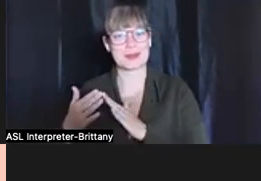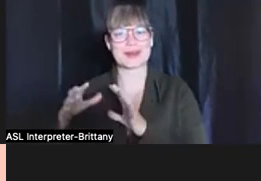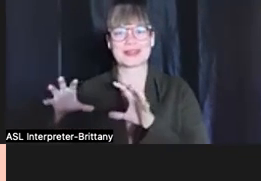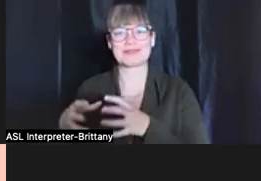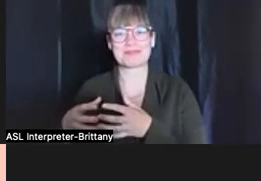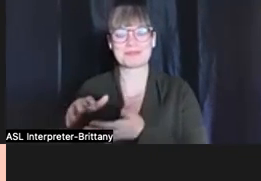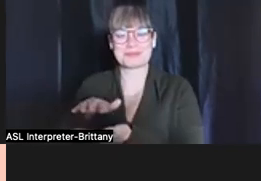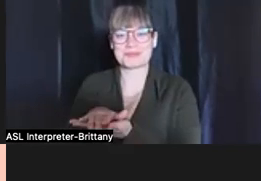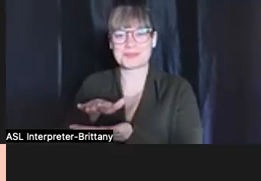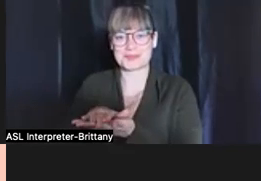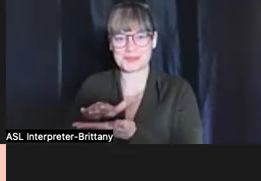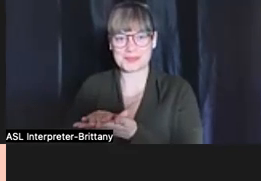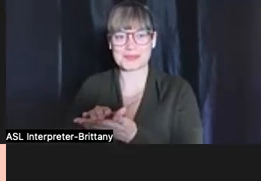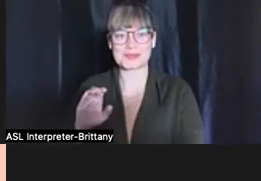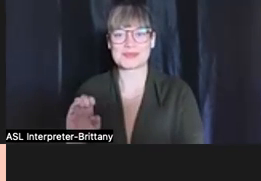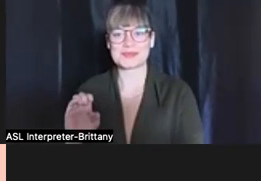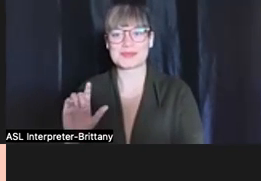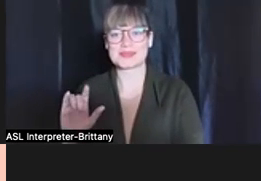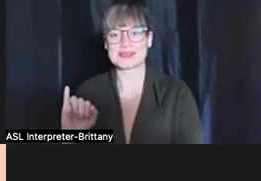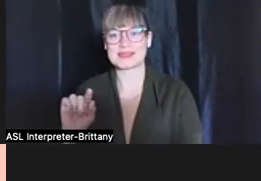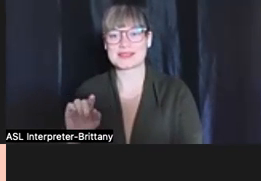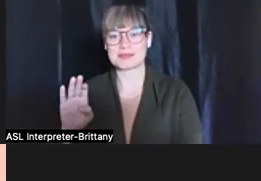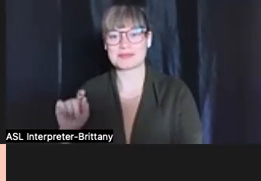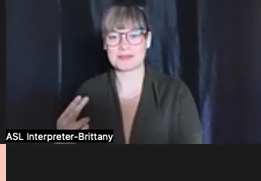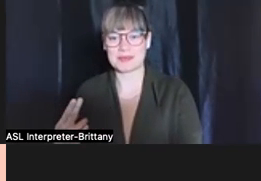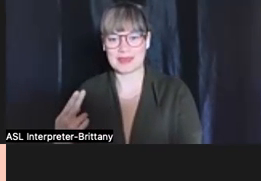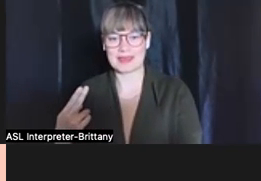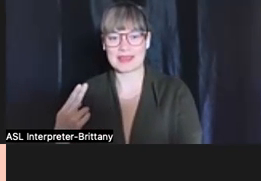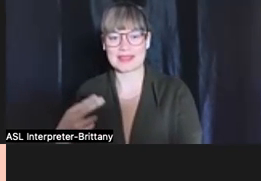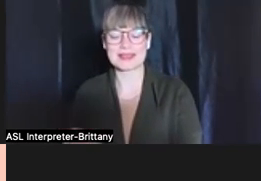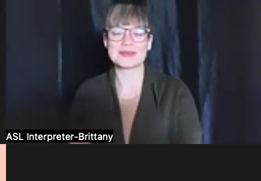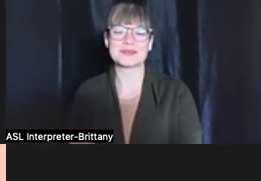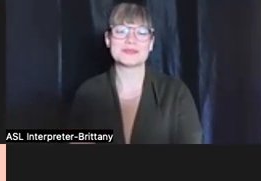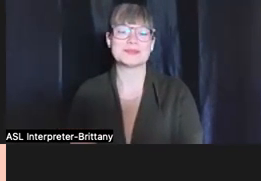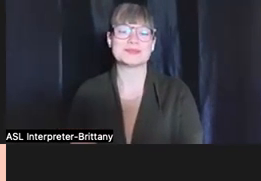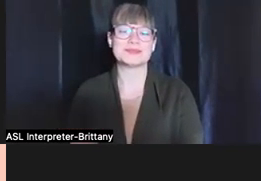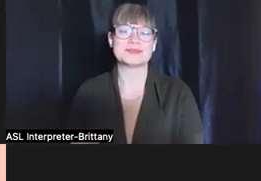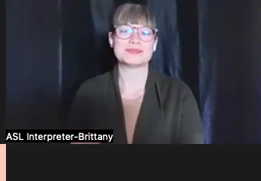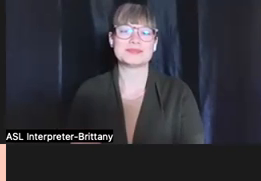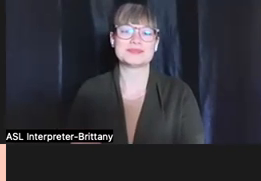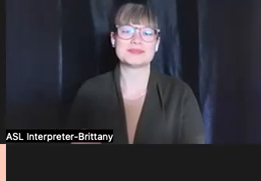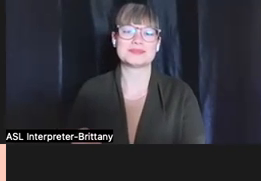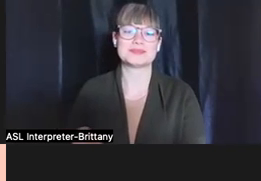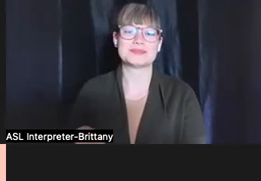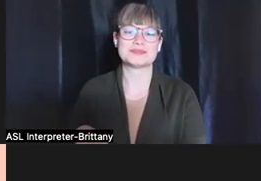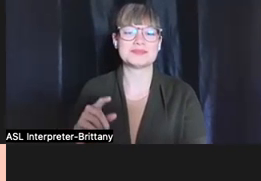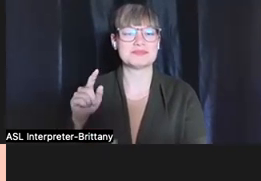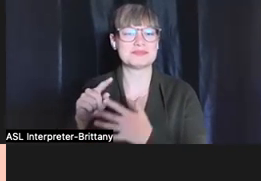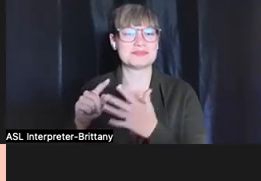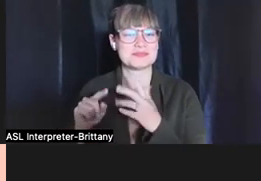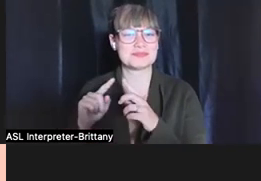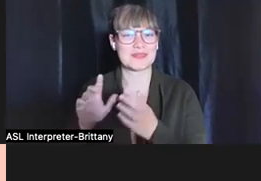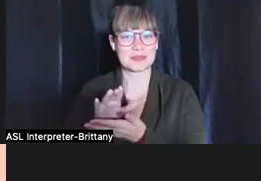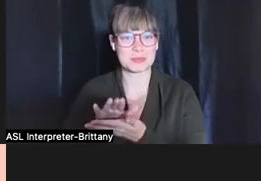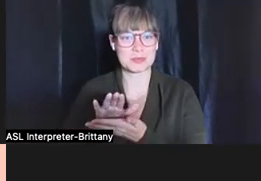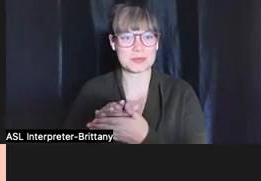de las otras comunidades de escuelas, Elizabeth Lomelí de KTPU, Koreatown Pico